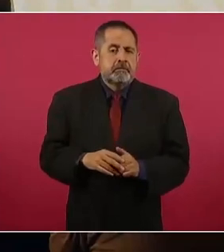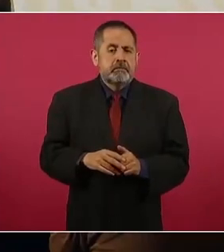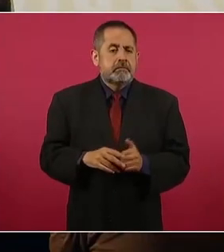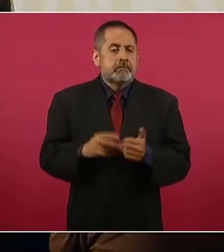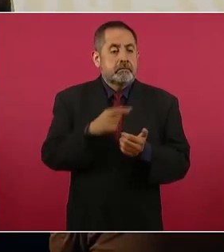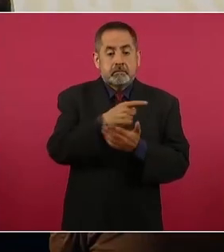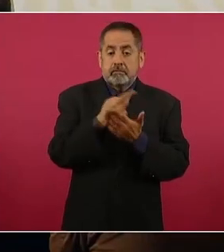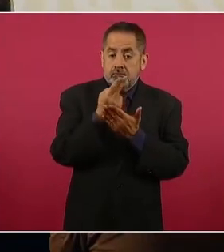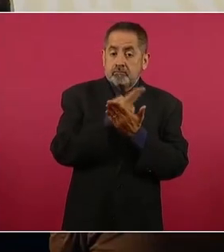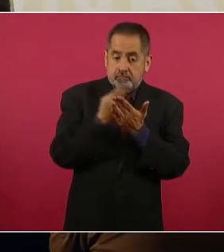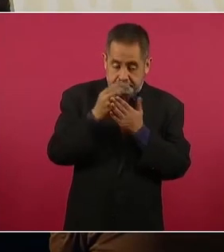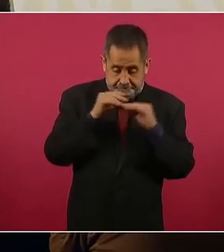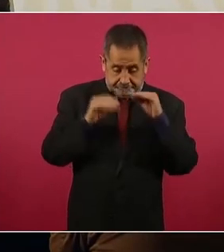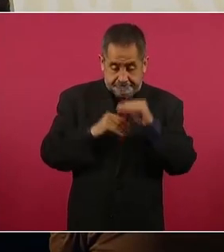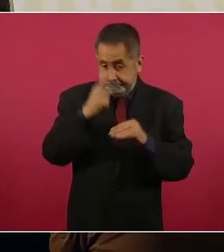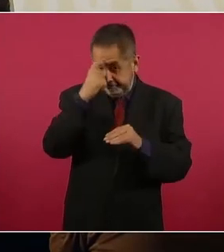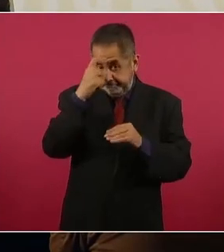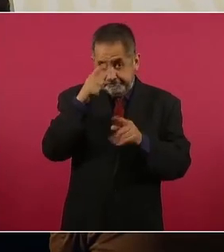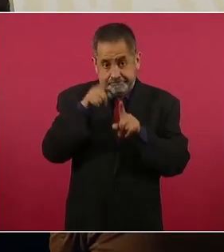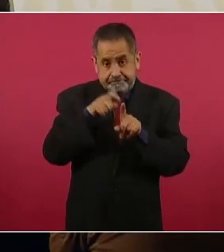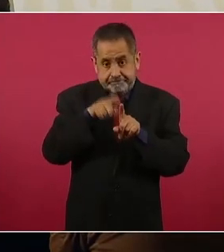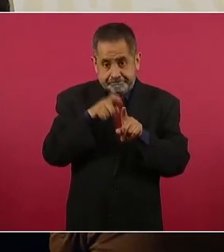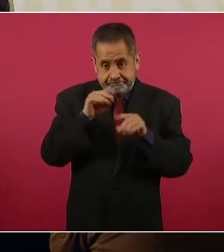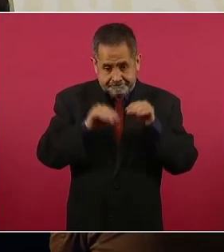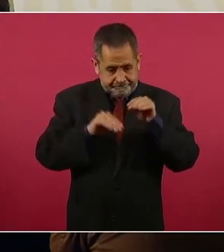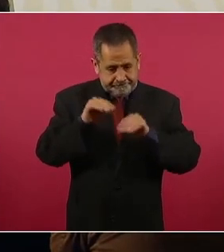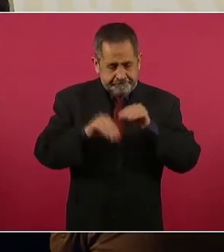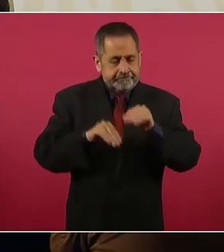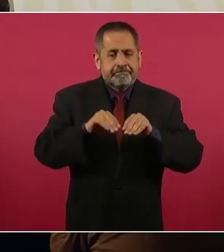saca una caricatura